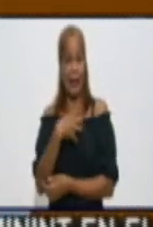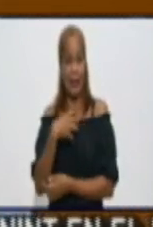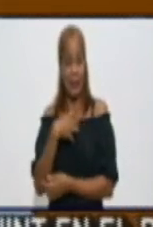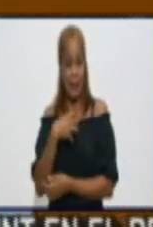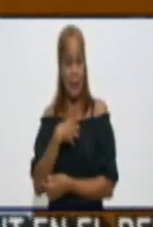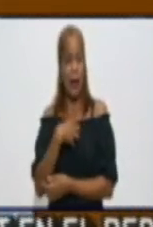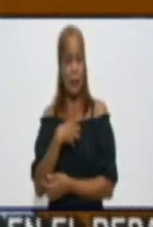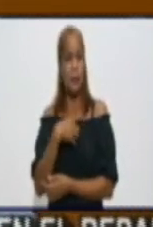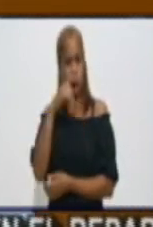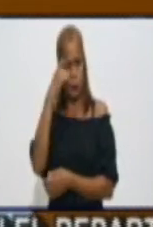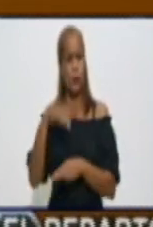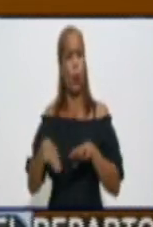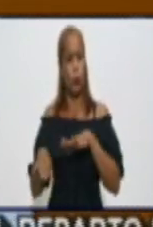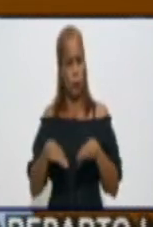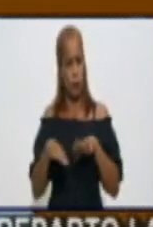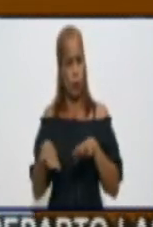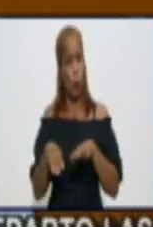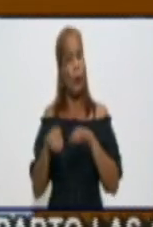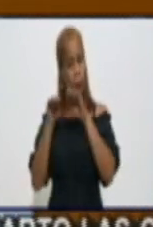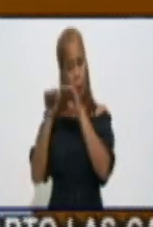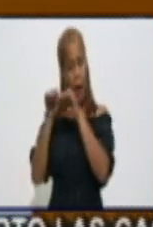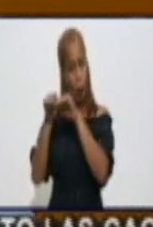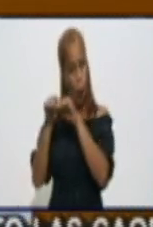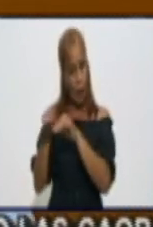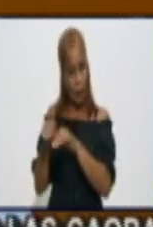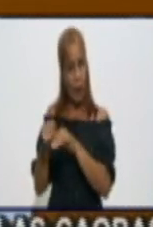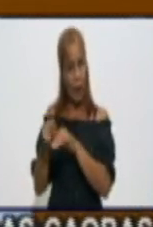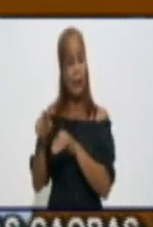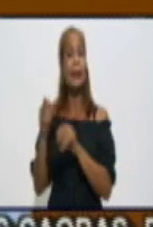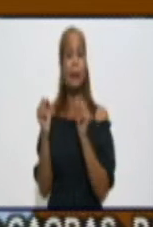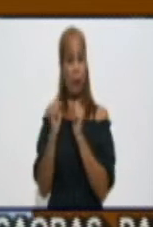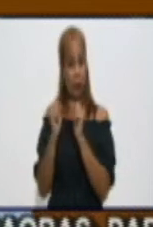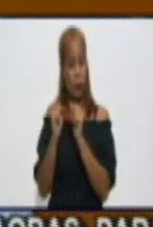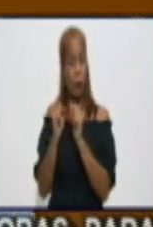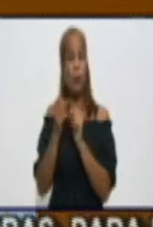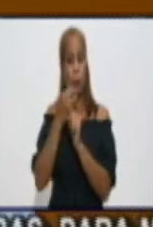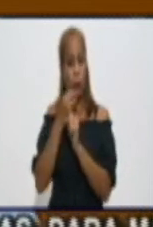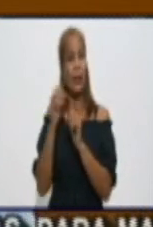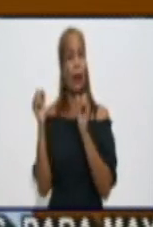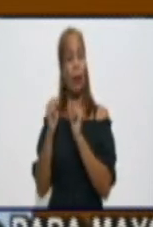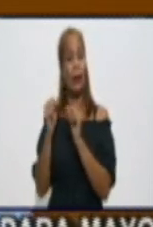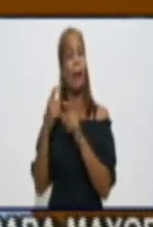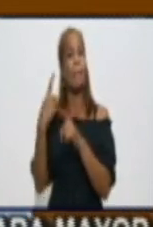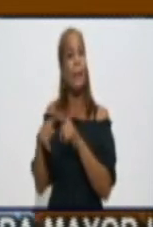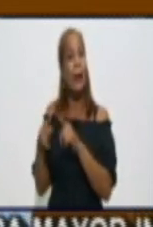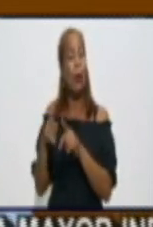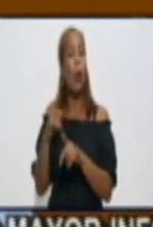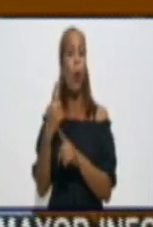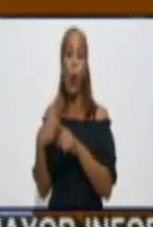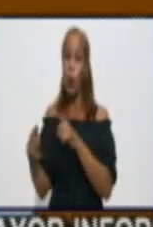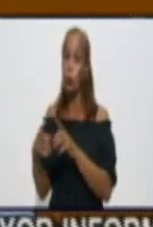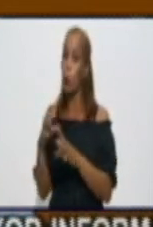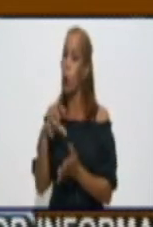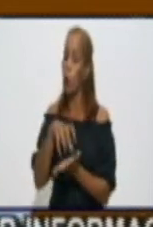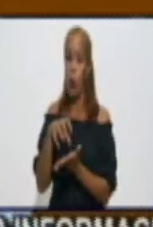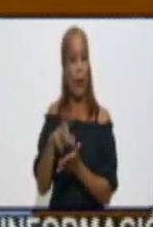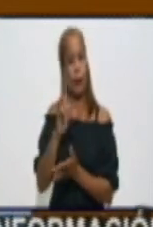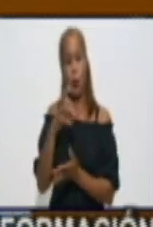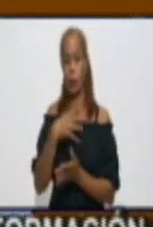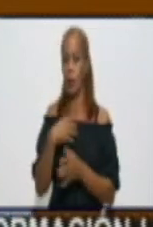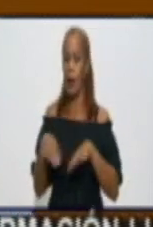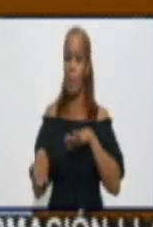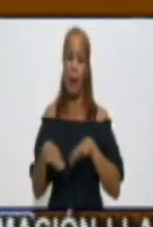para 2 días, pero hay sitios vacunales que no tenían condiciones para eso, y otros que tenían para más de 4 días. Por lo tanto, lleva una